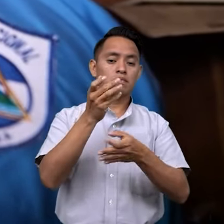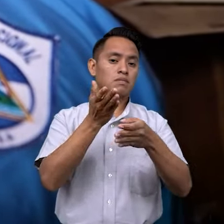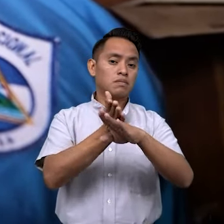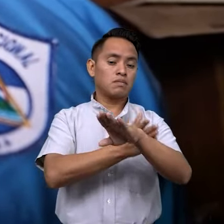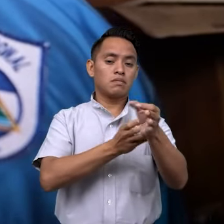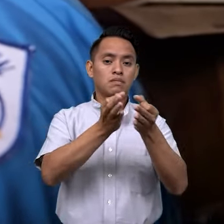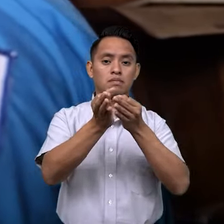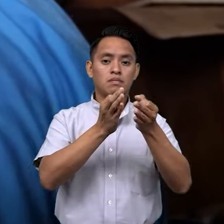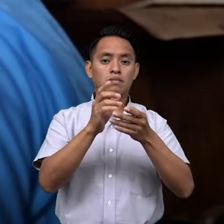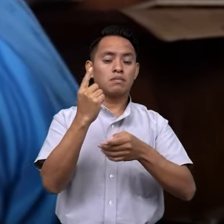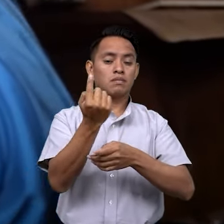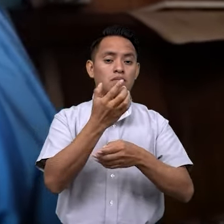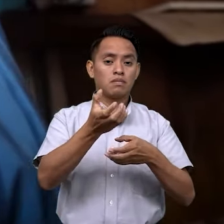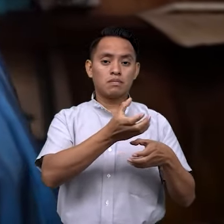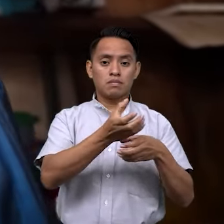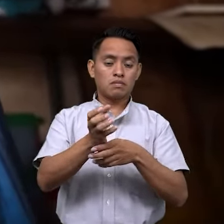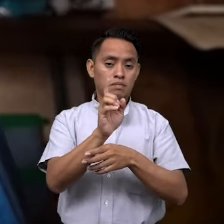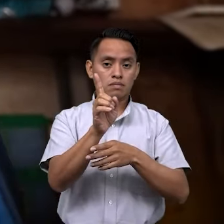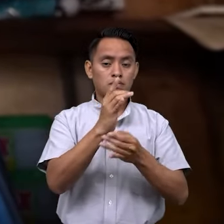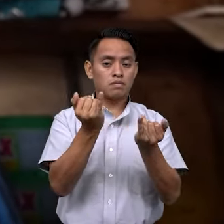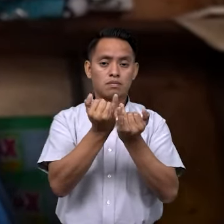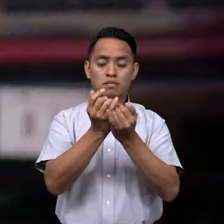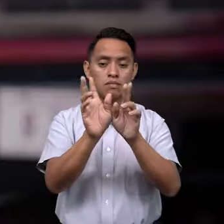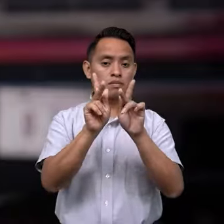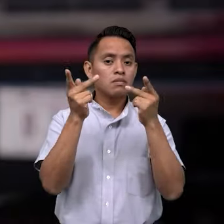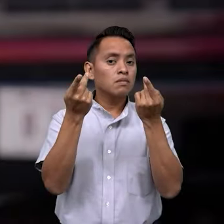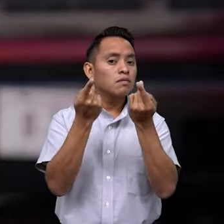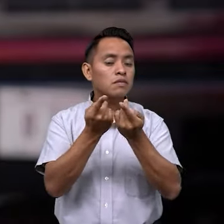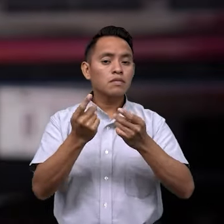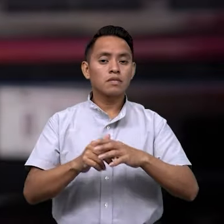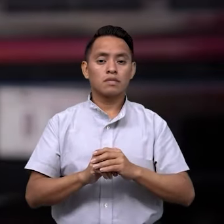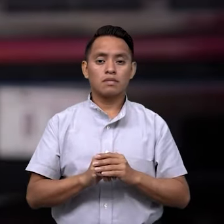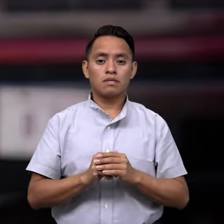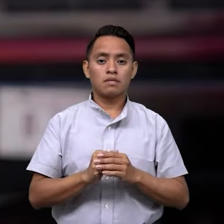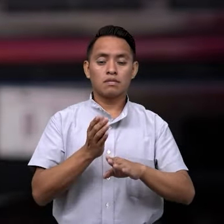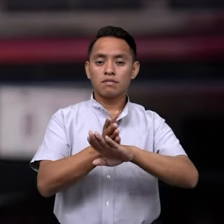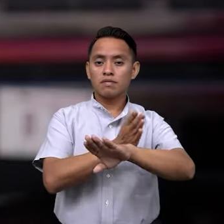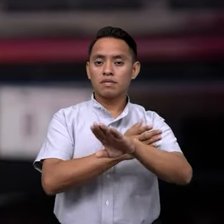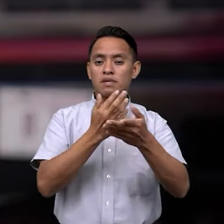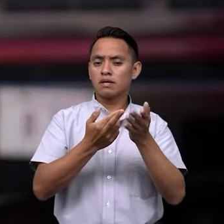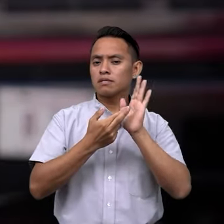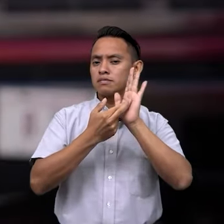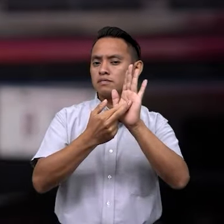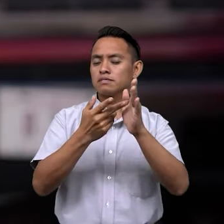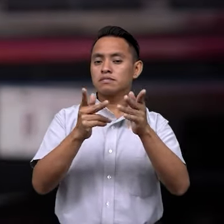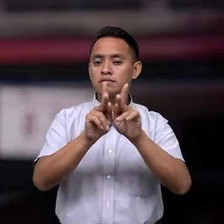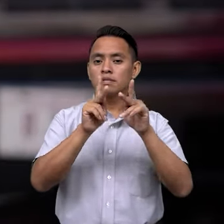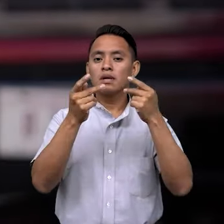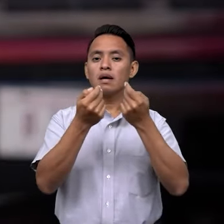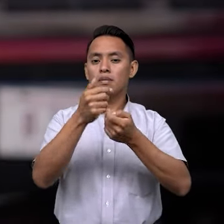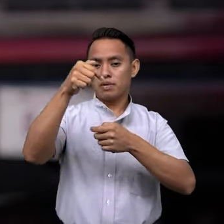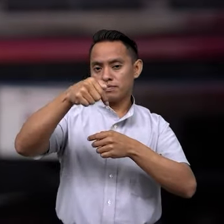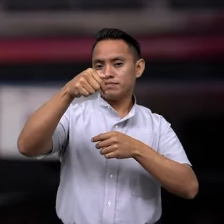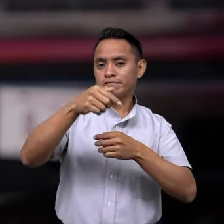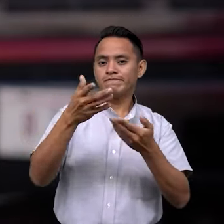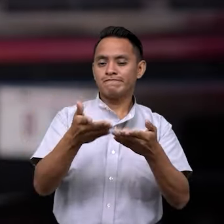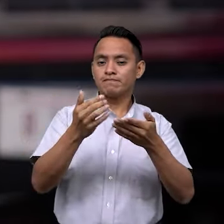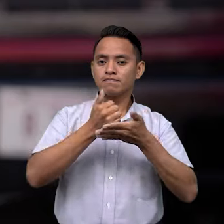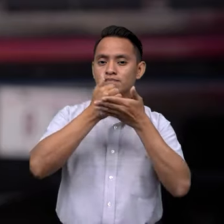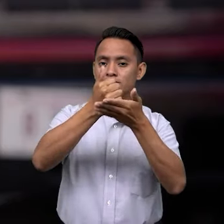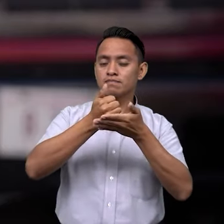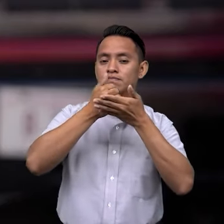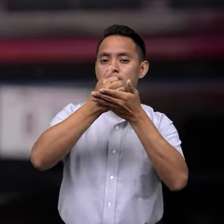no solamente son los bomberos los que dan la primera respuesta, sino también la población. Antes de que nosotros lleguemos a una incidencia, es la población la que está ahí, la que está ayudando